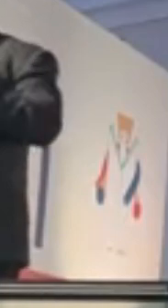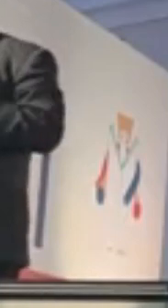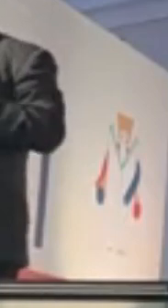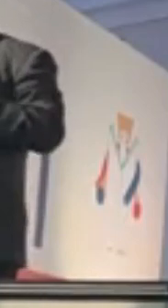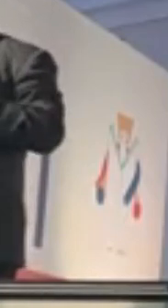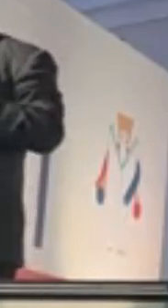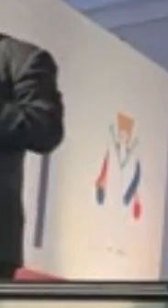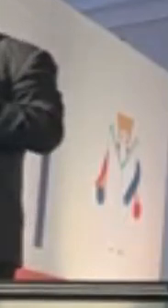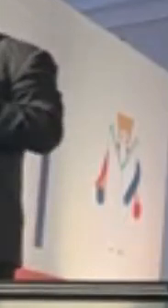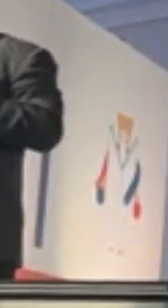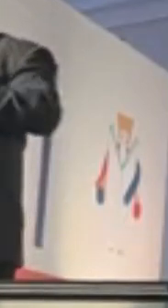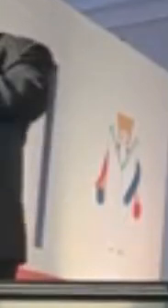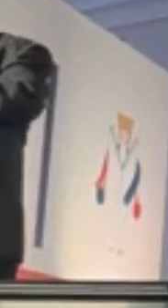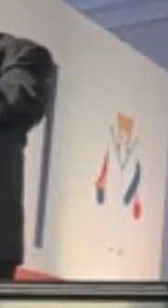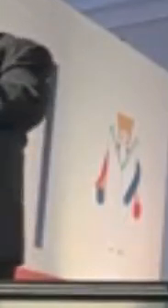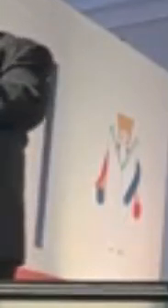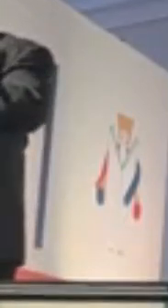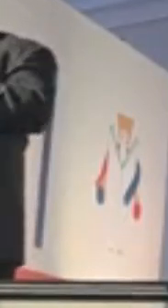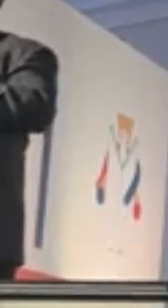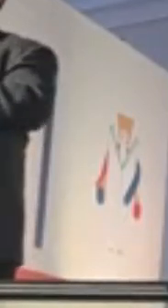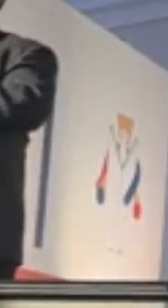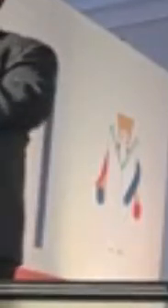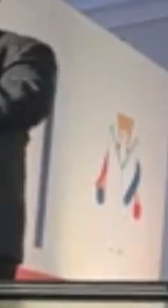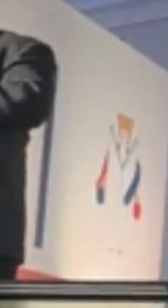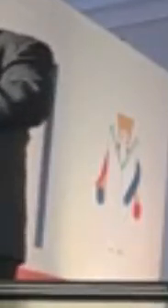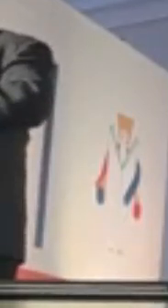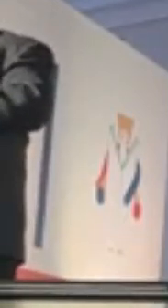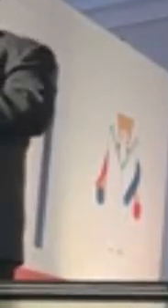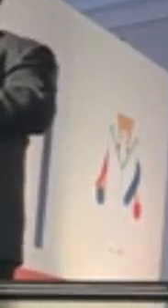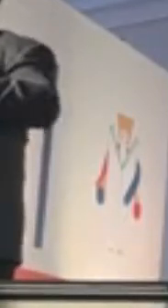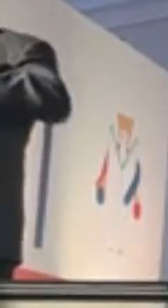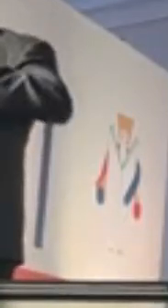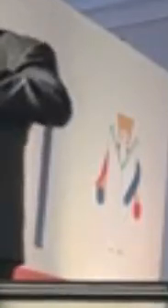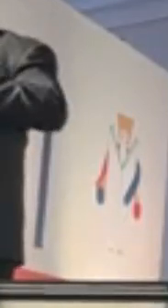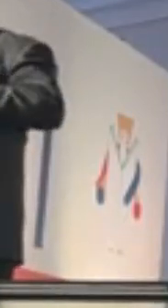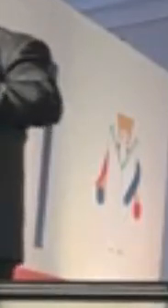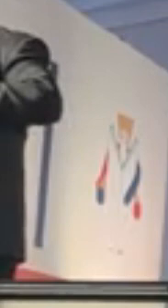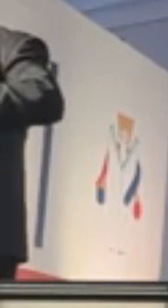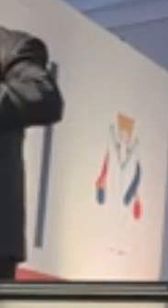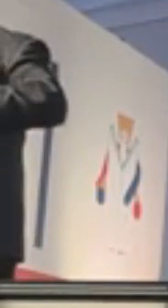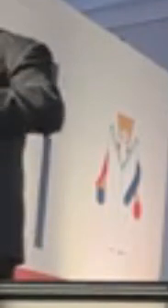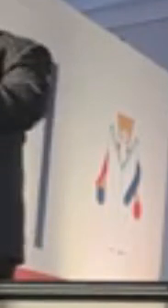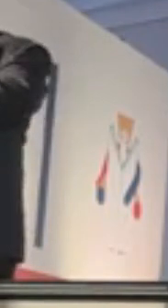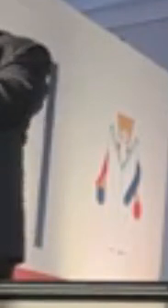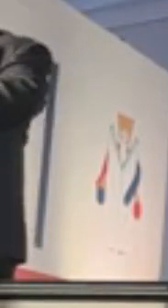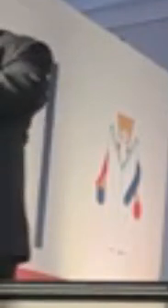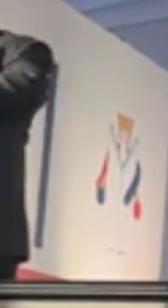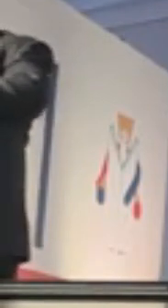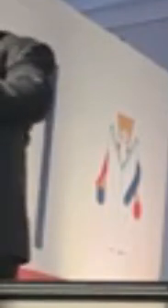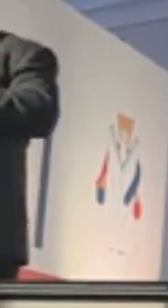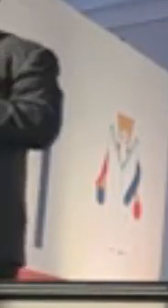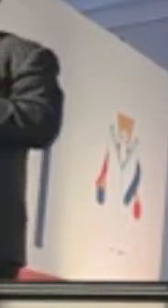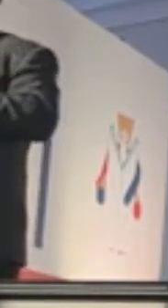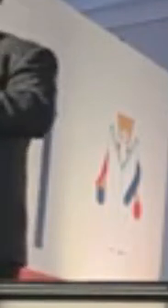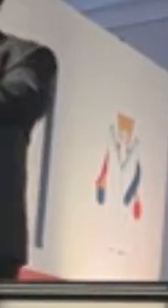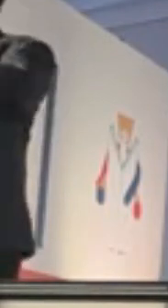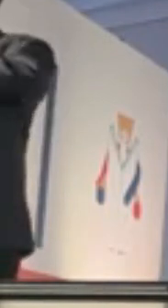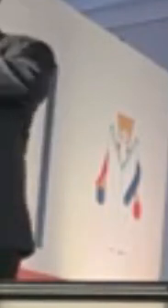surgidos como mujeres y hombres del corazón del pueblo, pues tienen cada vez más una responsabilidad en ese sentido, y la solidaridad,